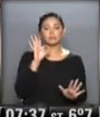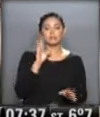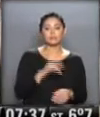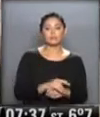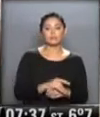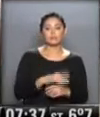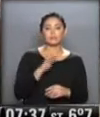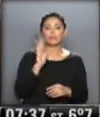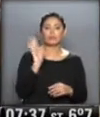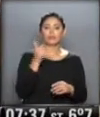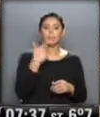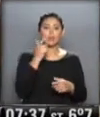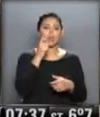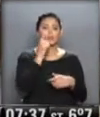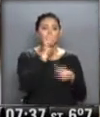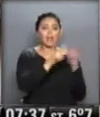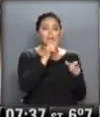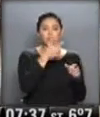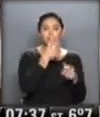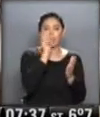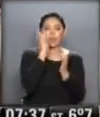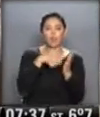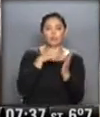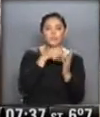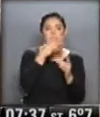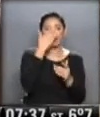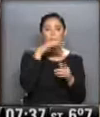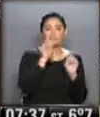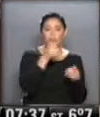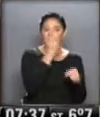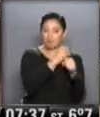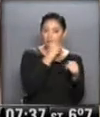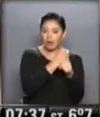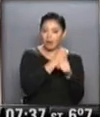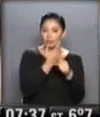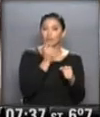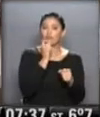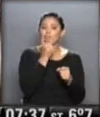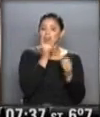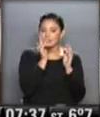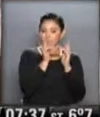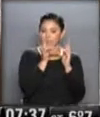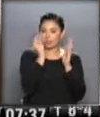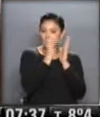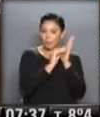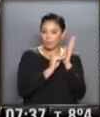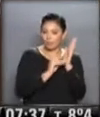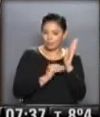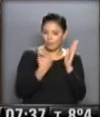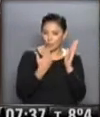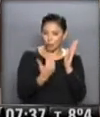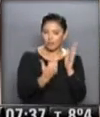la actividad que muchas empleadores a su vez son trabajadoras y facilita toda la cuestión